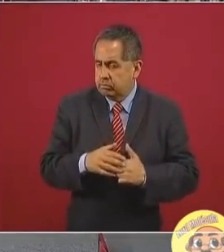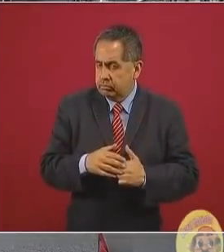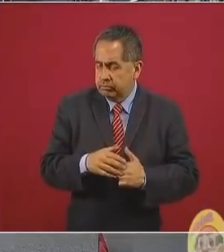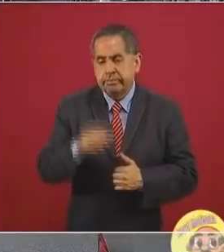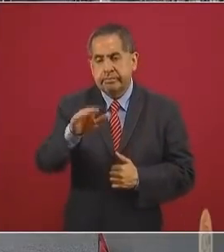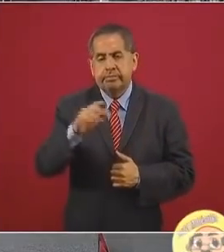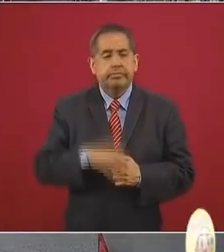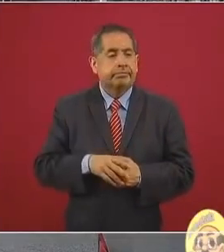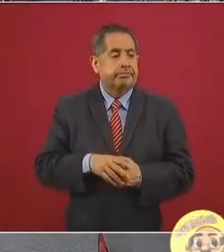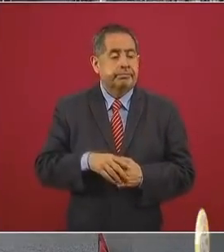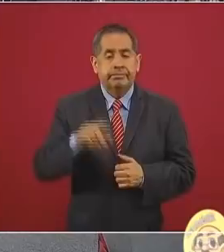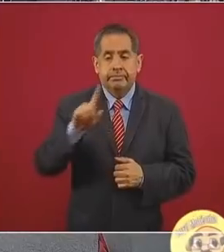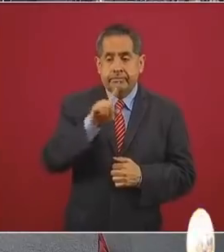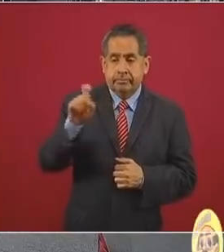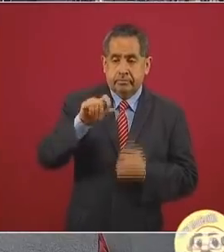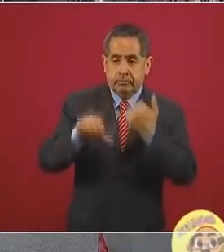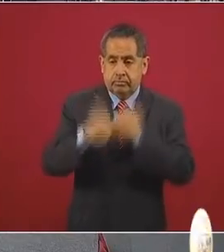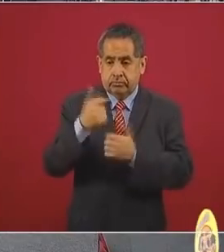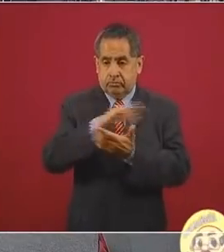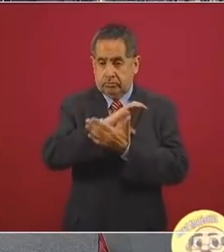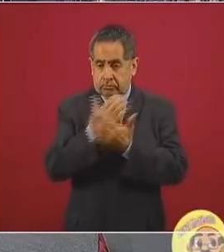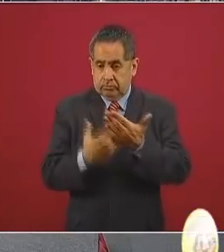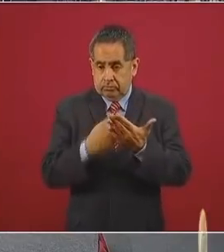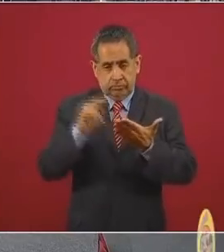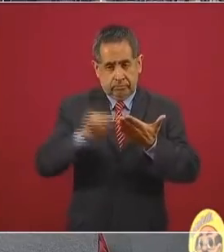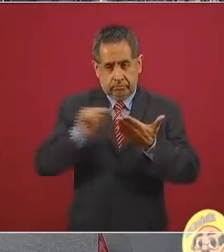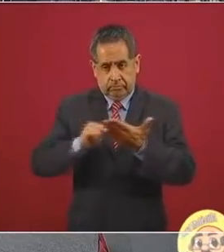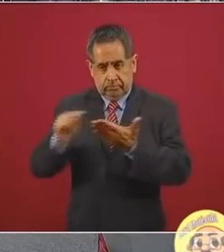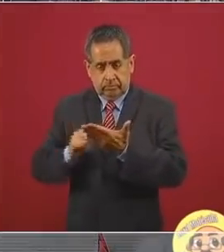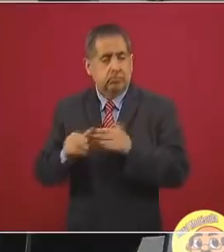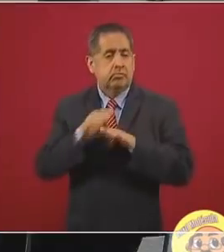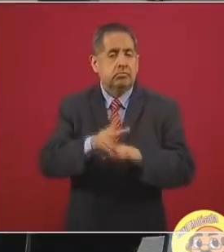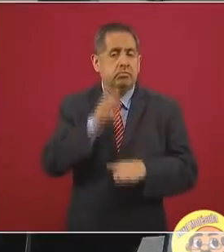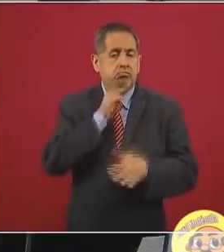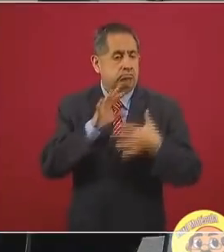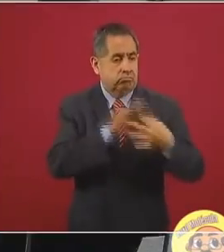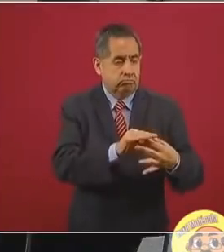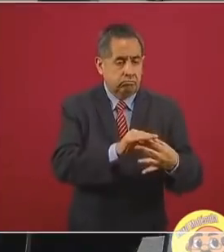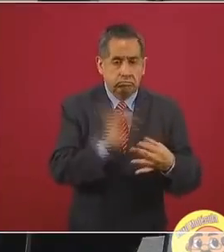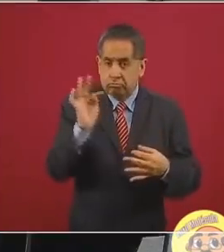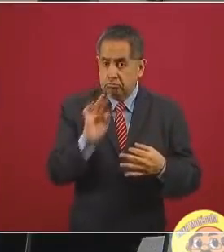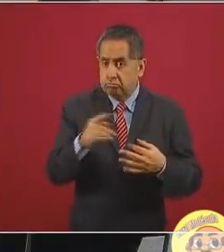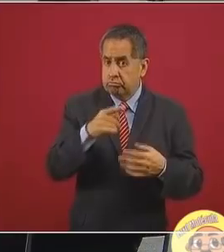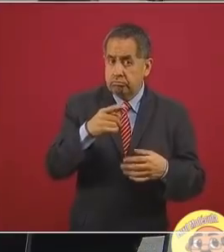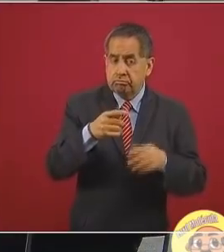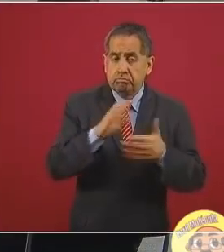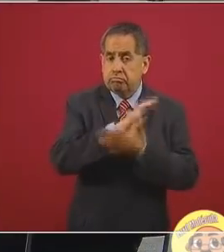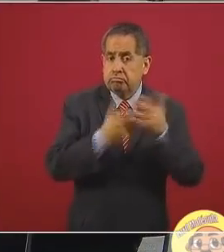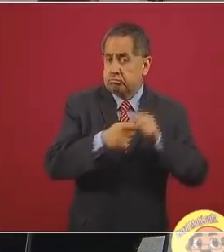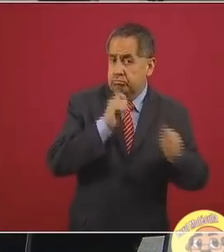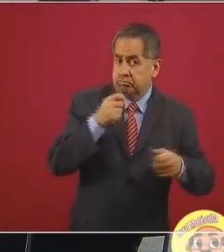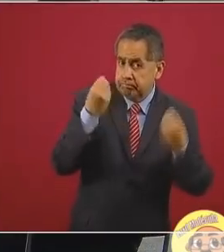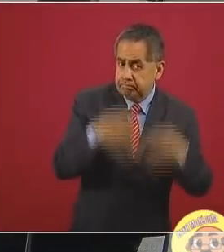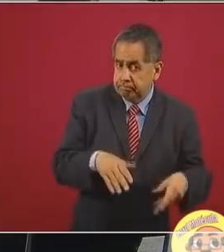¿los 111 contratos amarrados en las rondas petroleras están en riesgo? Y también, si con